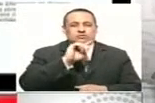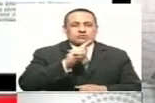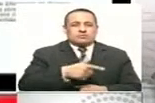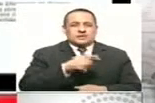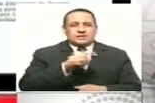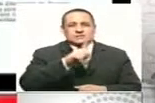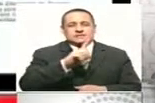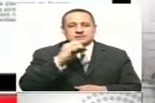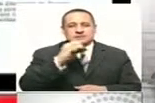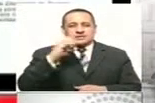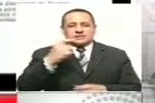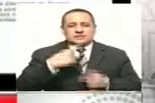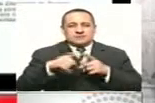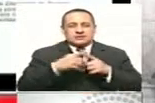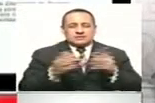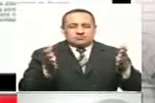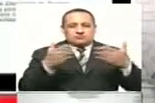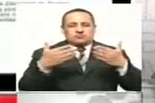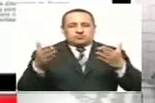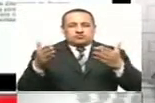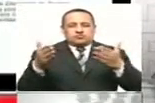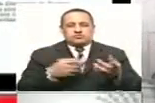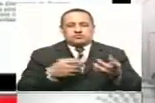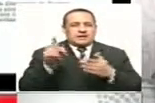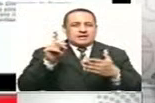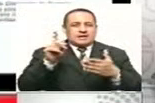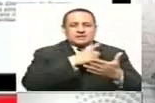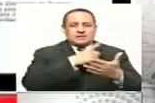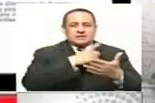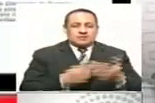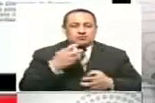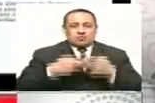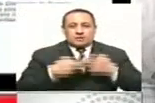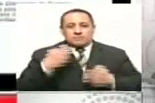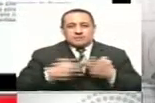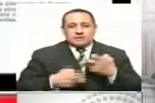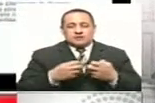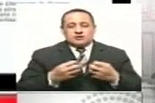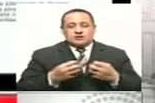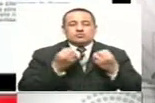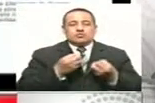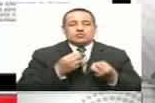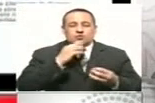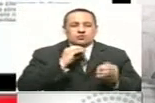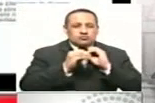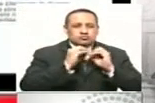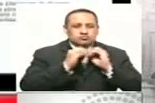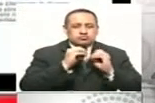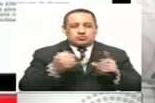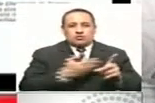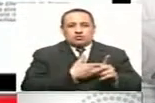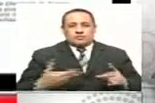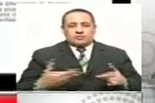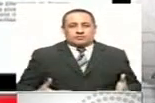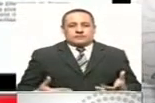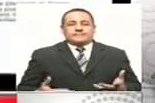4.100 barreras burocráticas eliminadas por las entidades, y